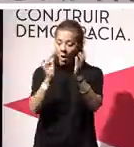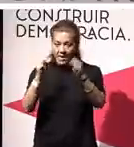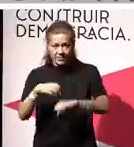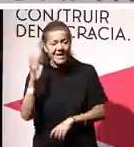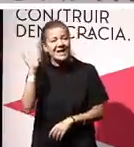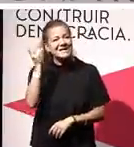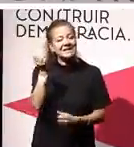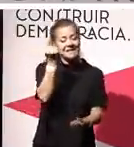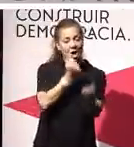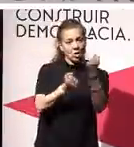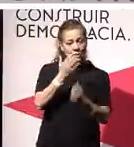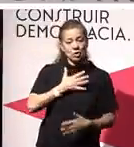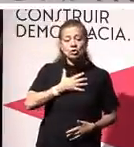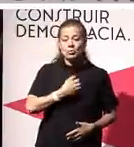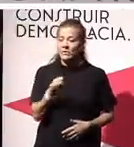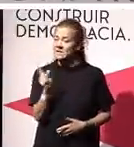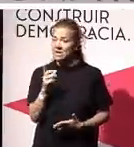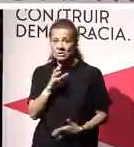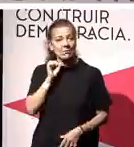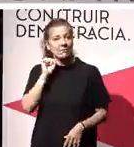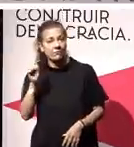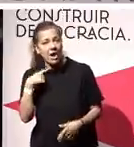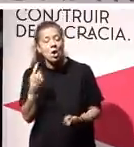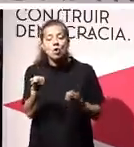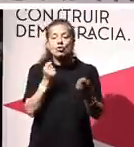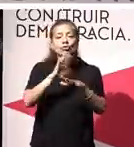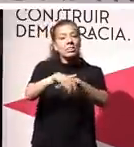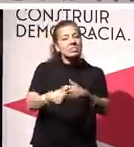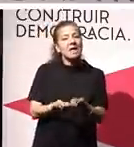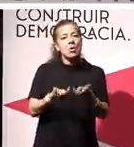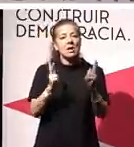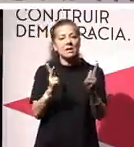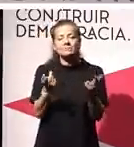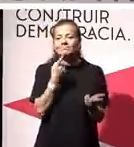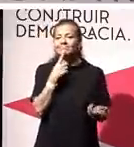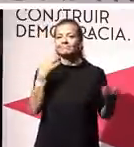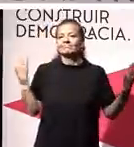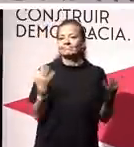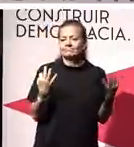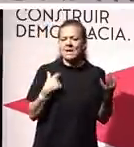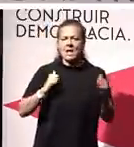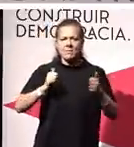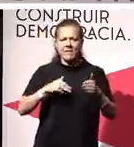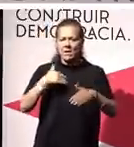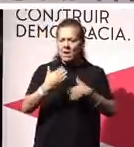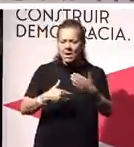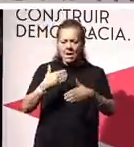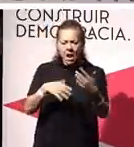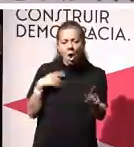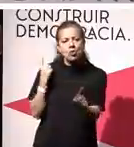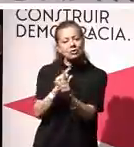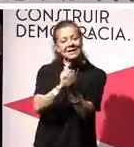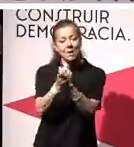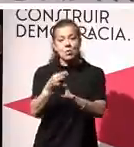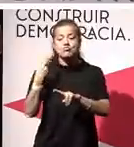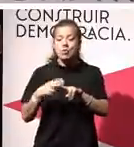élites económicas y los poderes que no están sujetos al control democrático pusieron en marcha una reacción desaforada contra el cambio